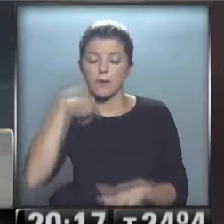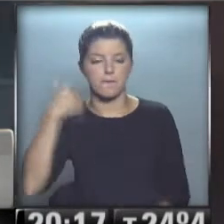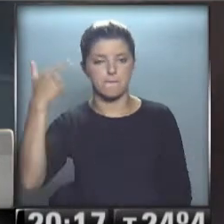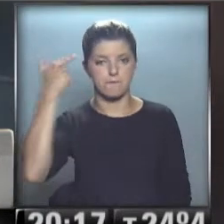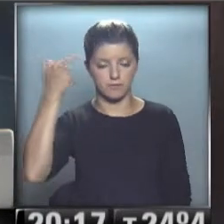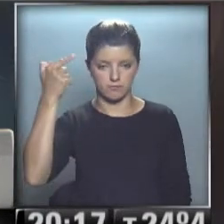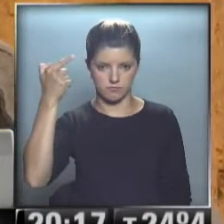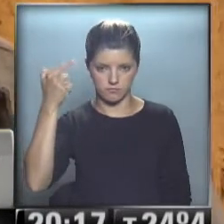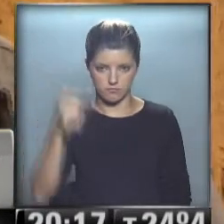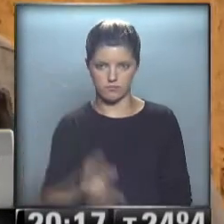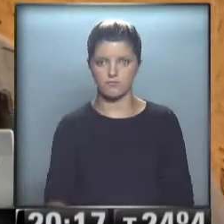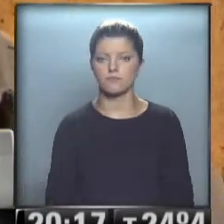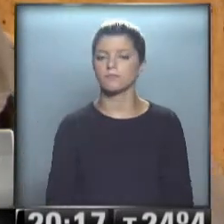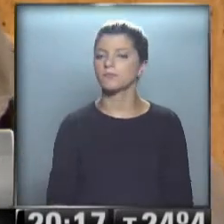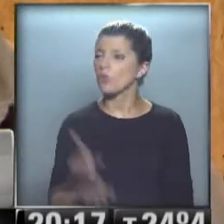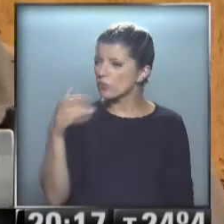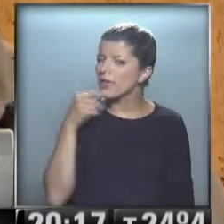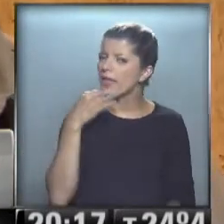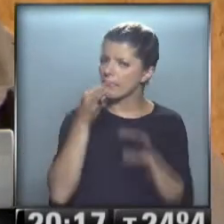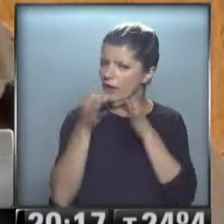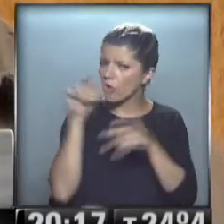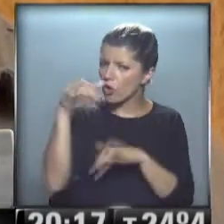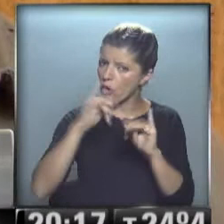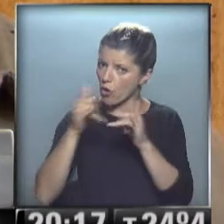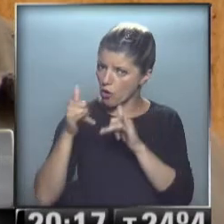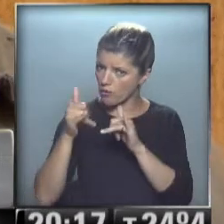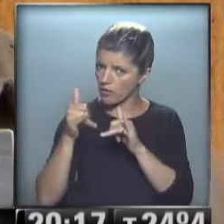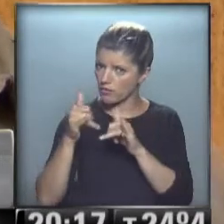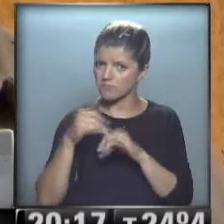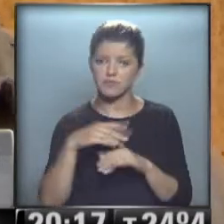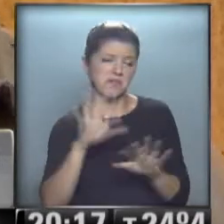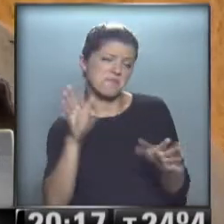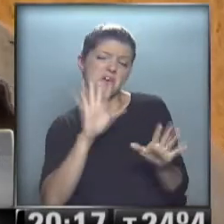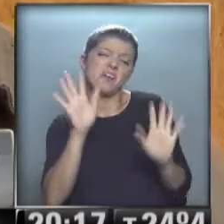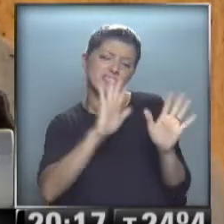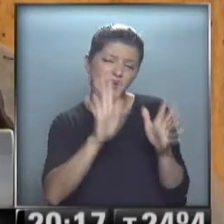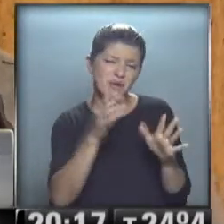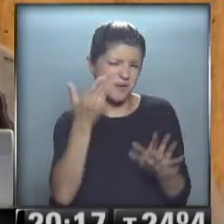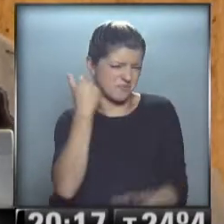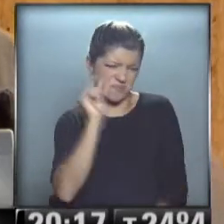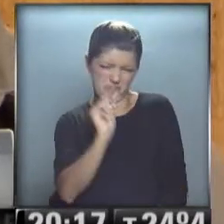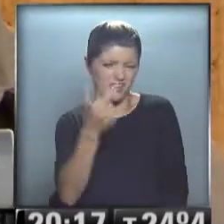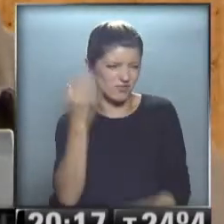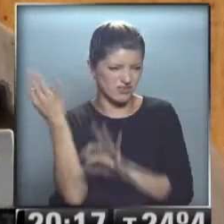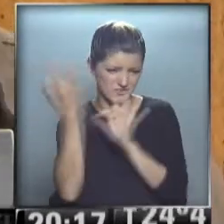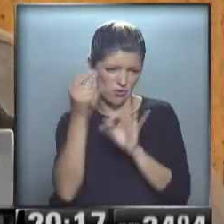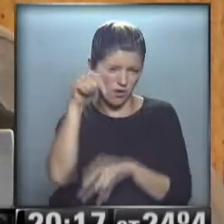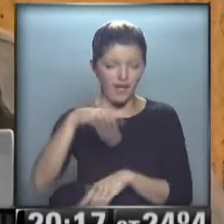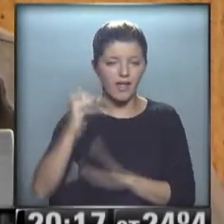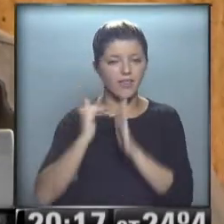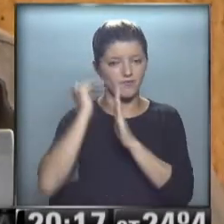del departamento. ¿Charló con este chico en algún momento, con este muchacho? El saludo, porque hacía muy poquito que estaba, hacía 2 meses que estaba él